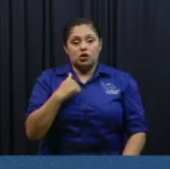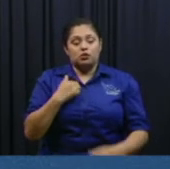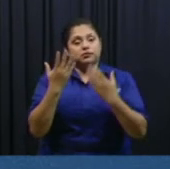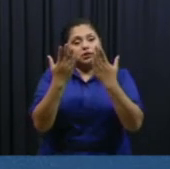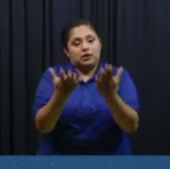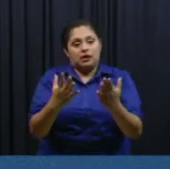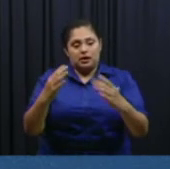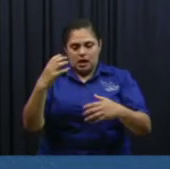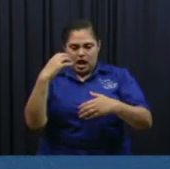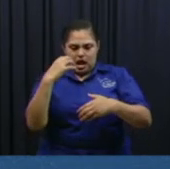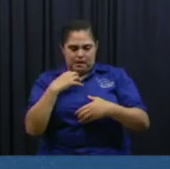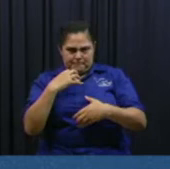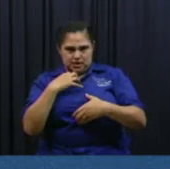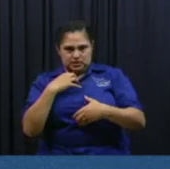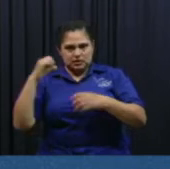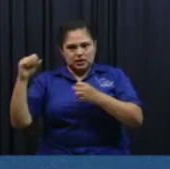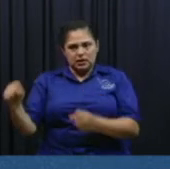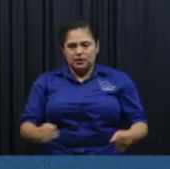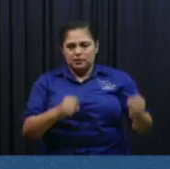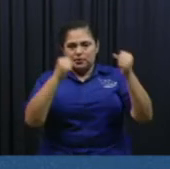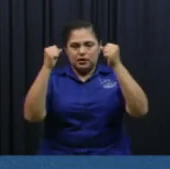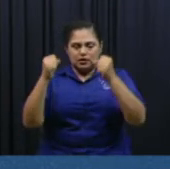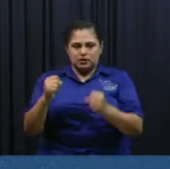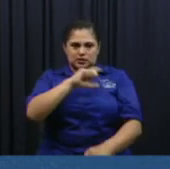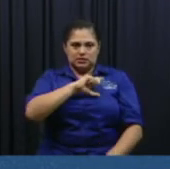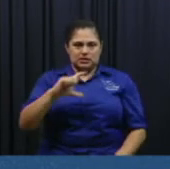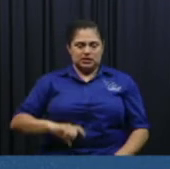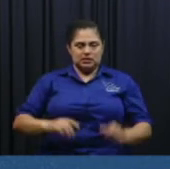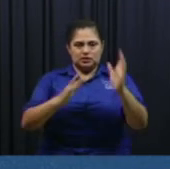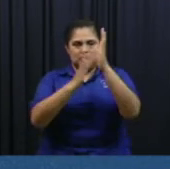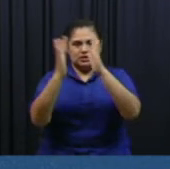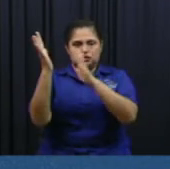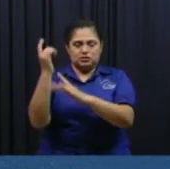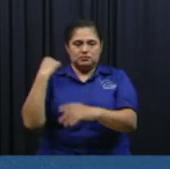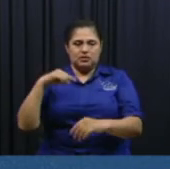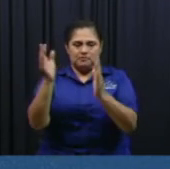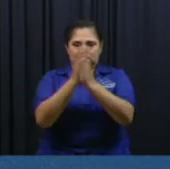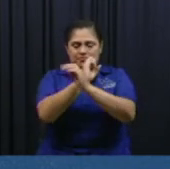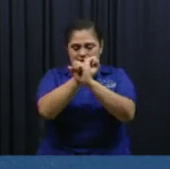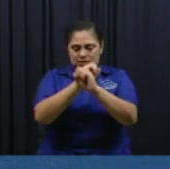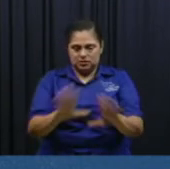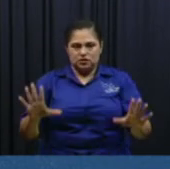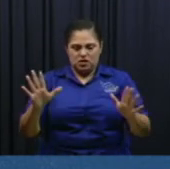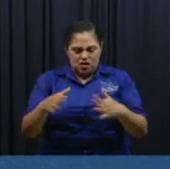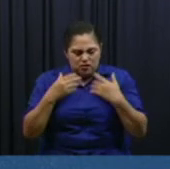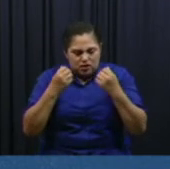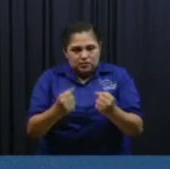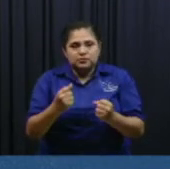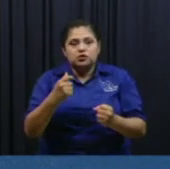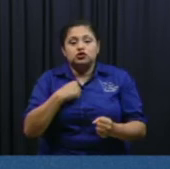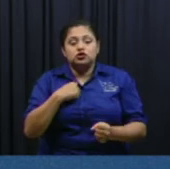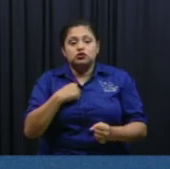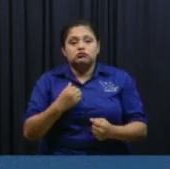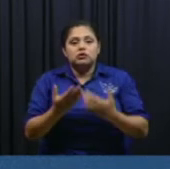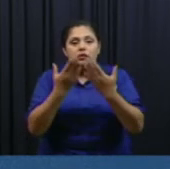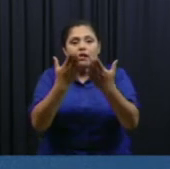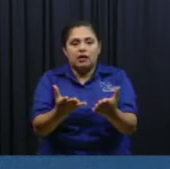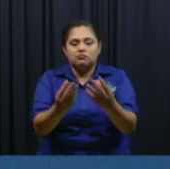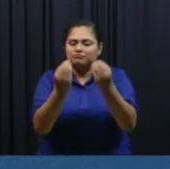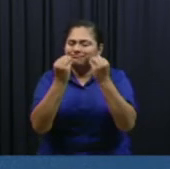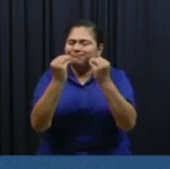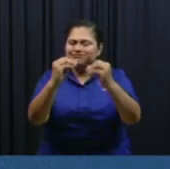armas poderosas en Cristo Jesús para destrucción de fortalezas pero no solo una te voy a dar